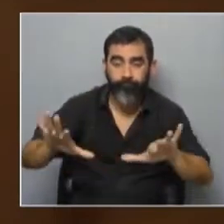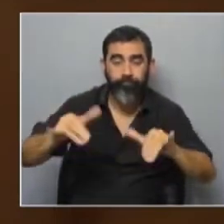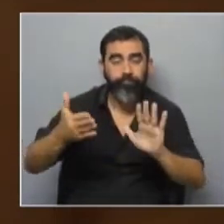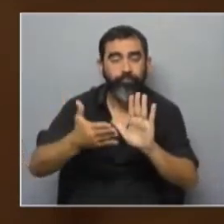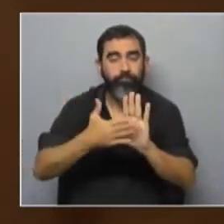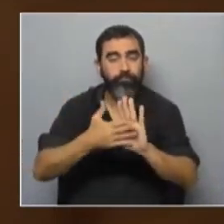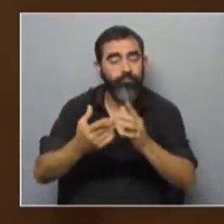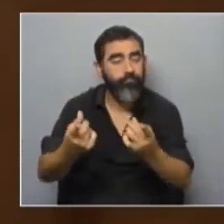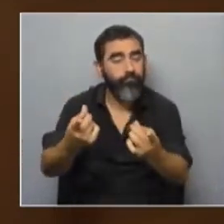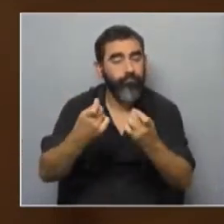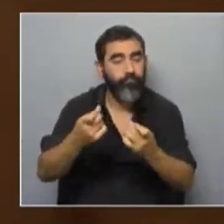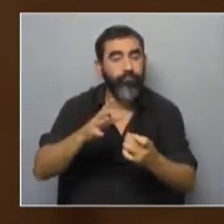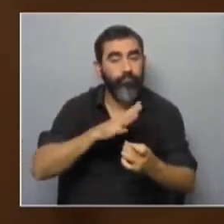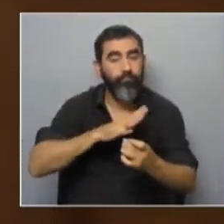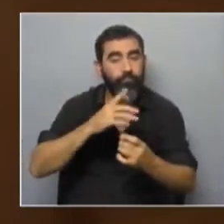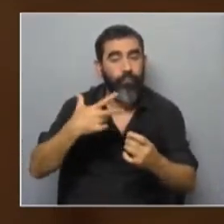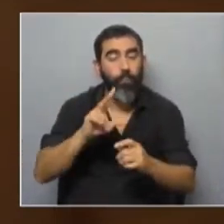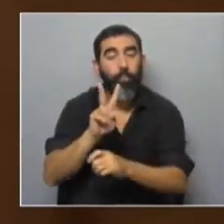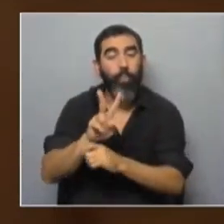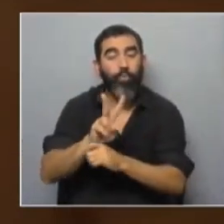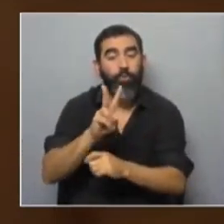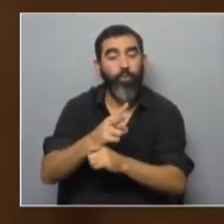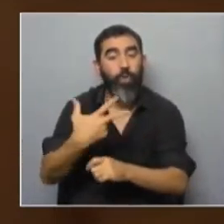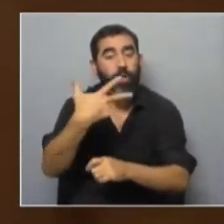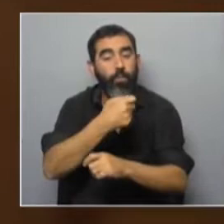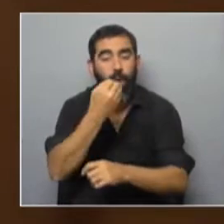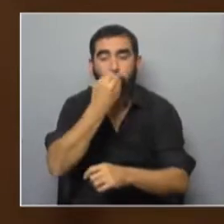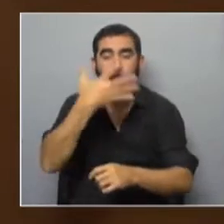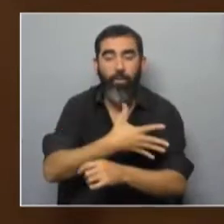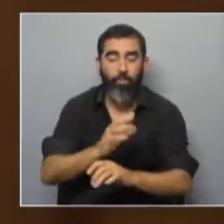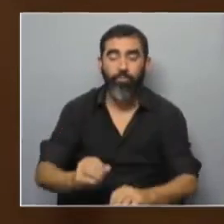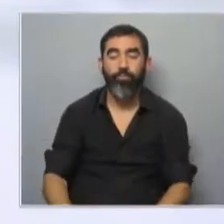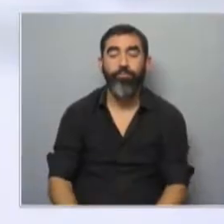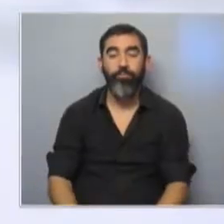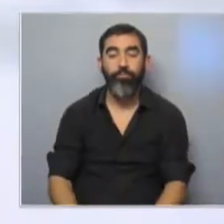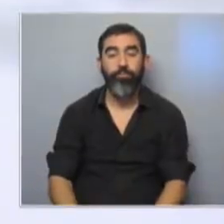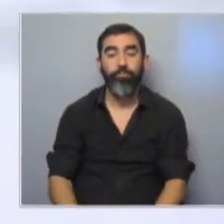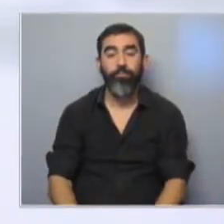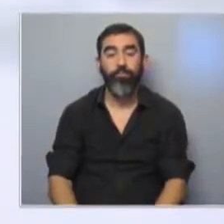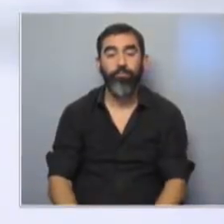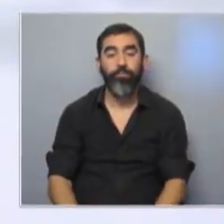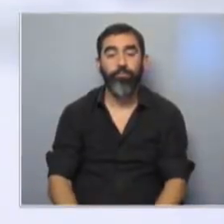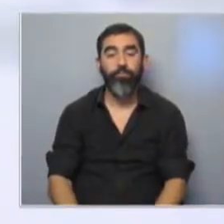que es necesario tener una herramienta para protegerse, y las vacunas han sido la herramienta ideal.